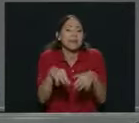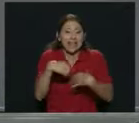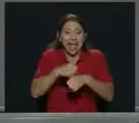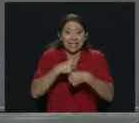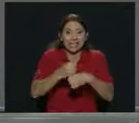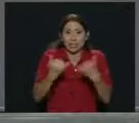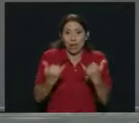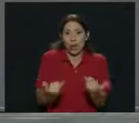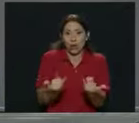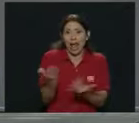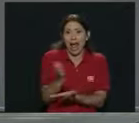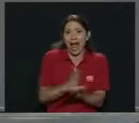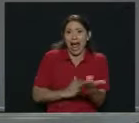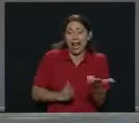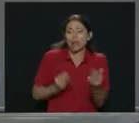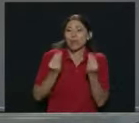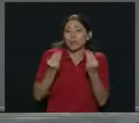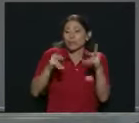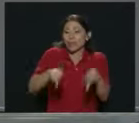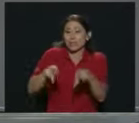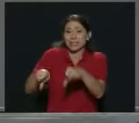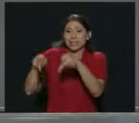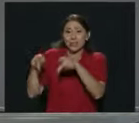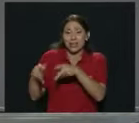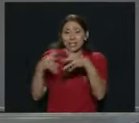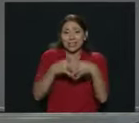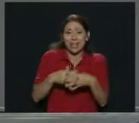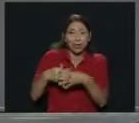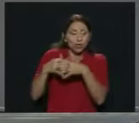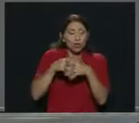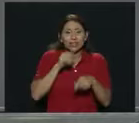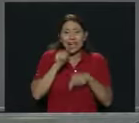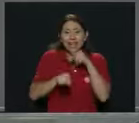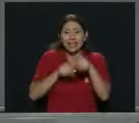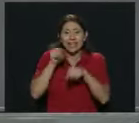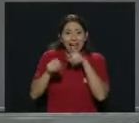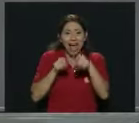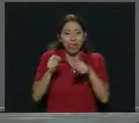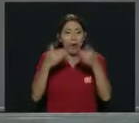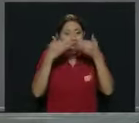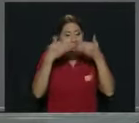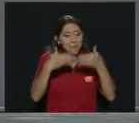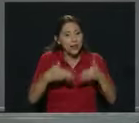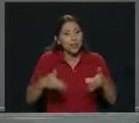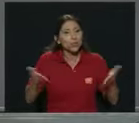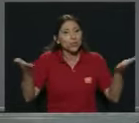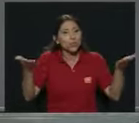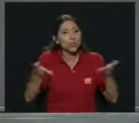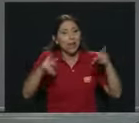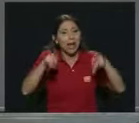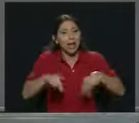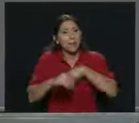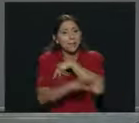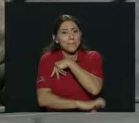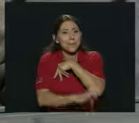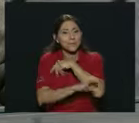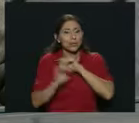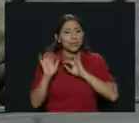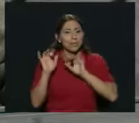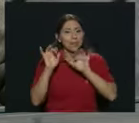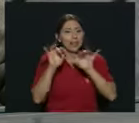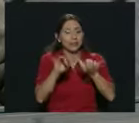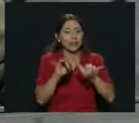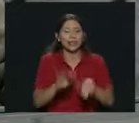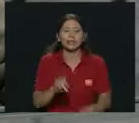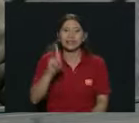Unidos siempre ha criticado, que es el tema de la apertura migratoria de su país. Hay que